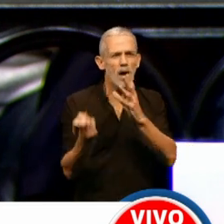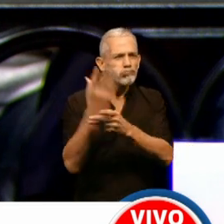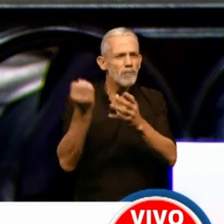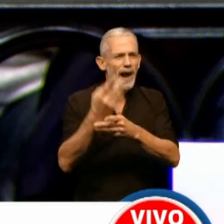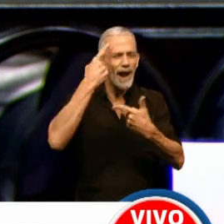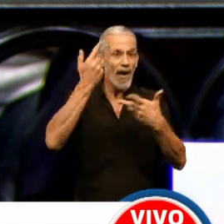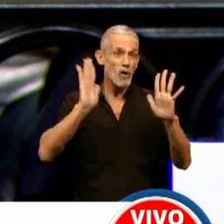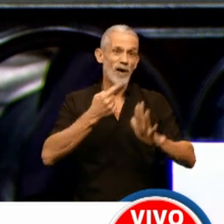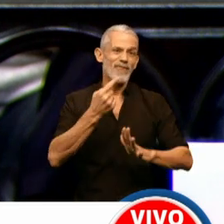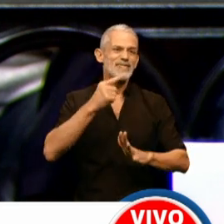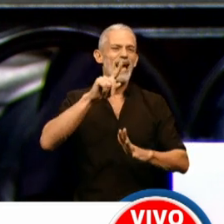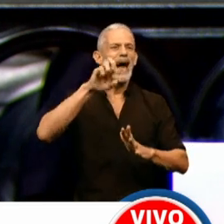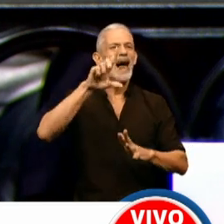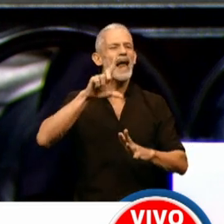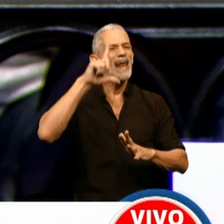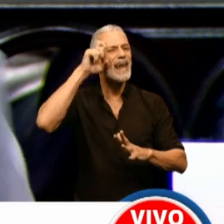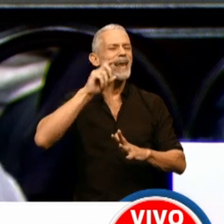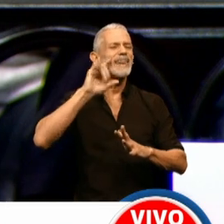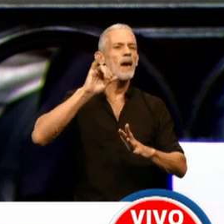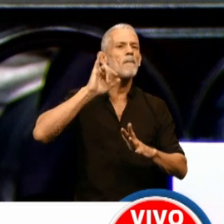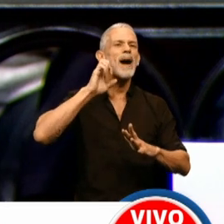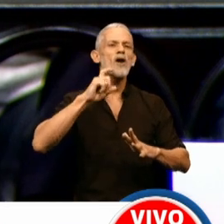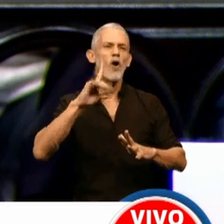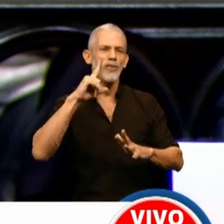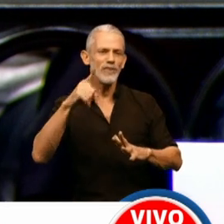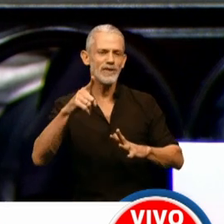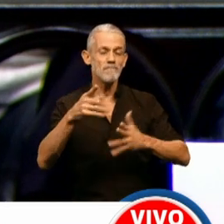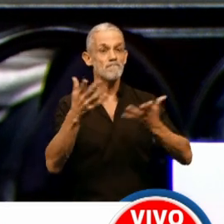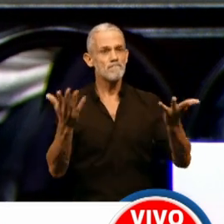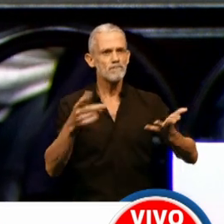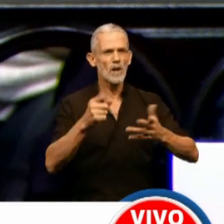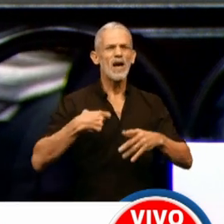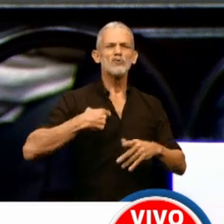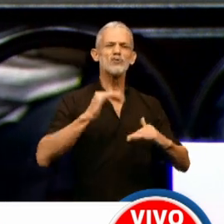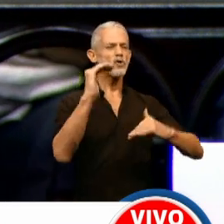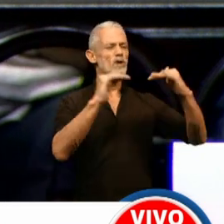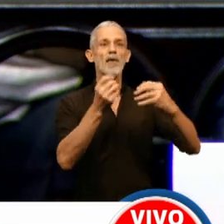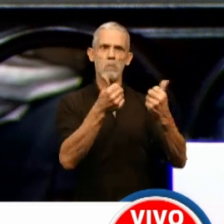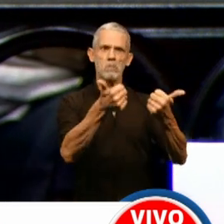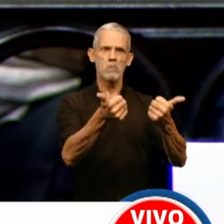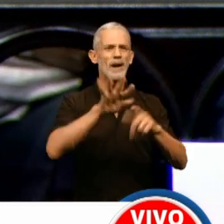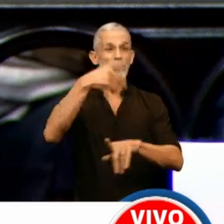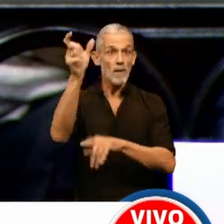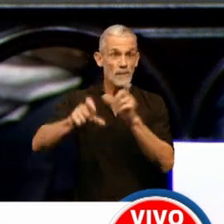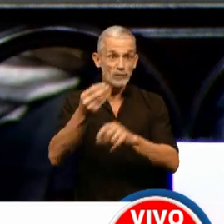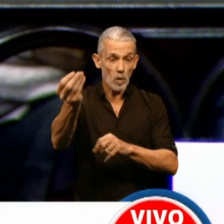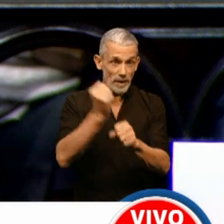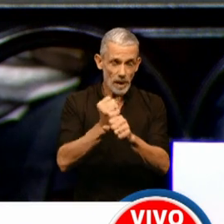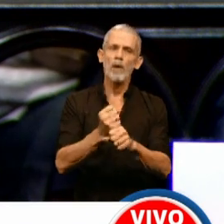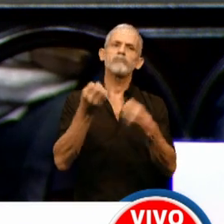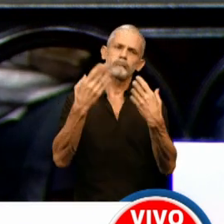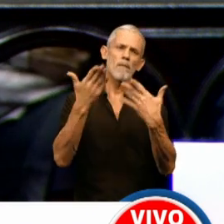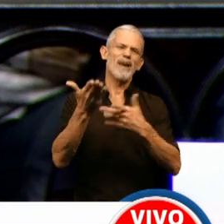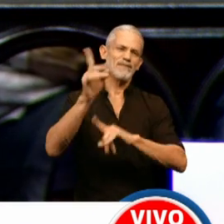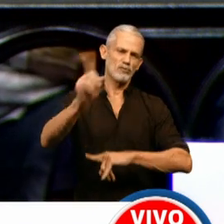decía delia parodi que beneficia primero a la sociedad y después al sujeto que adquiere el trabajo o sea